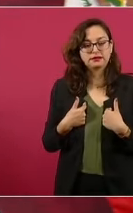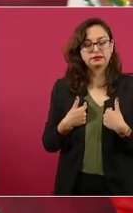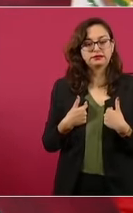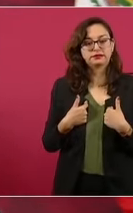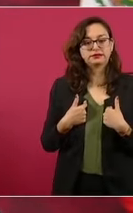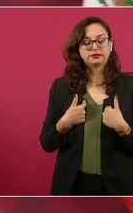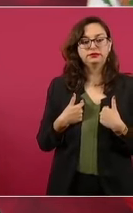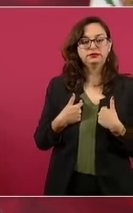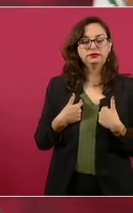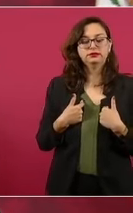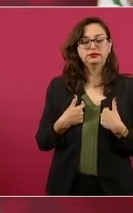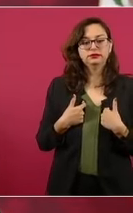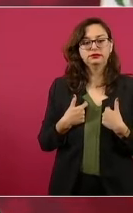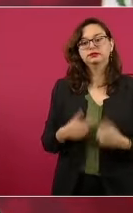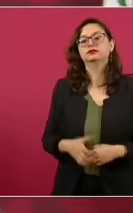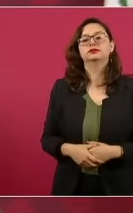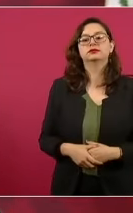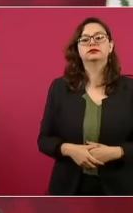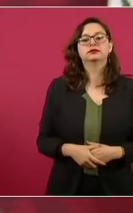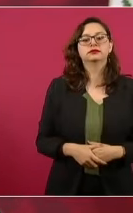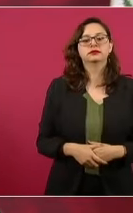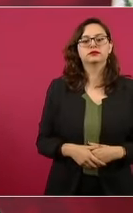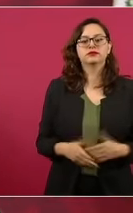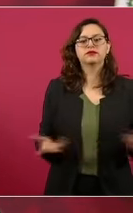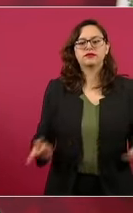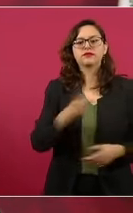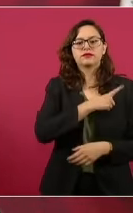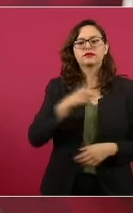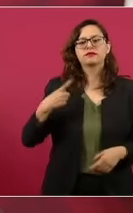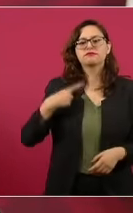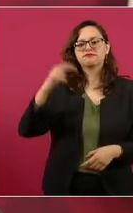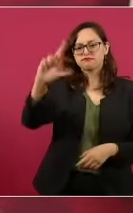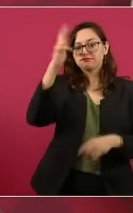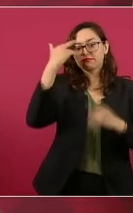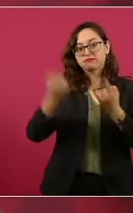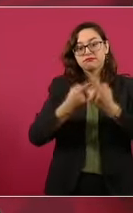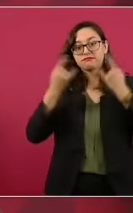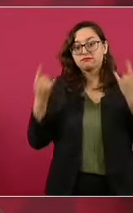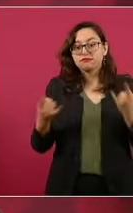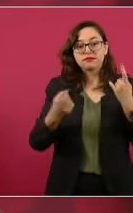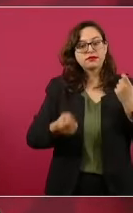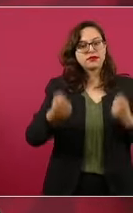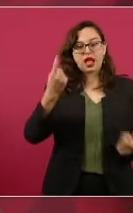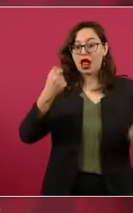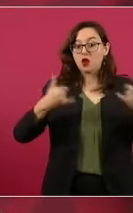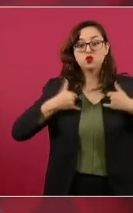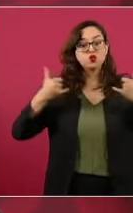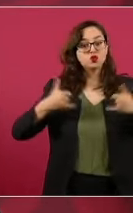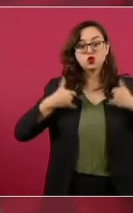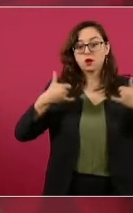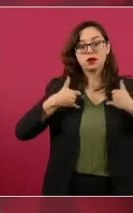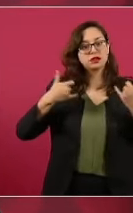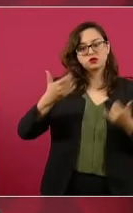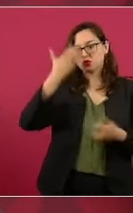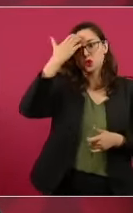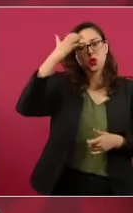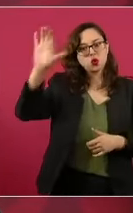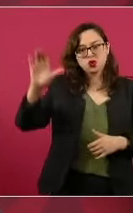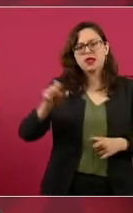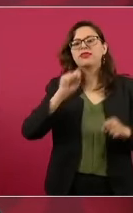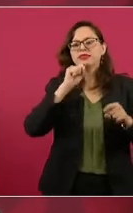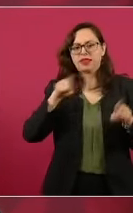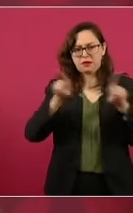que el presidente Fox, esto para los jóvenes, pues, porque, y también para los adultos, pero hay